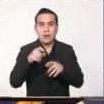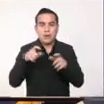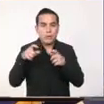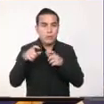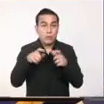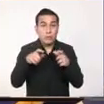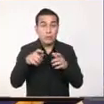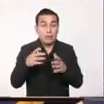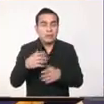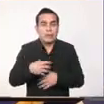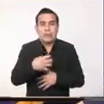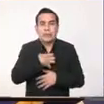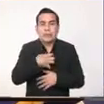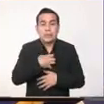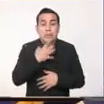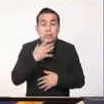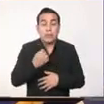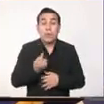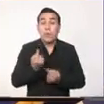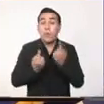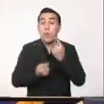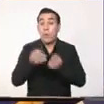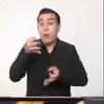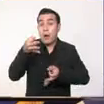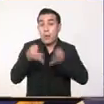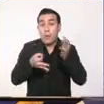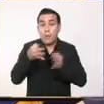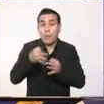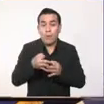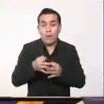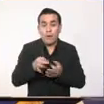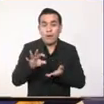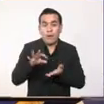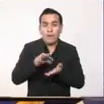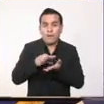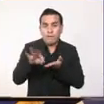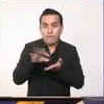enojar. Pero ¿cuál es la justicia? Que los